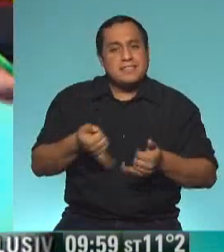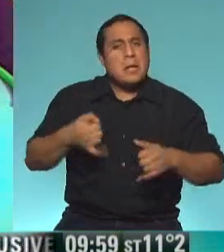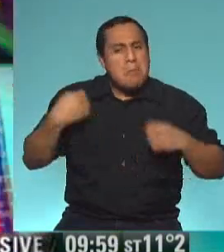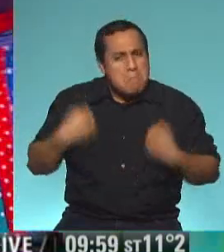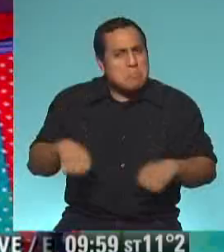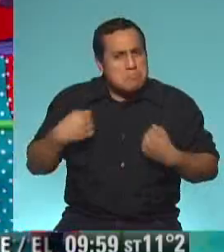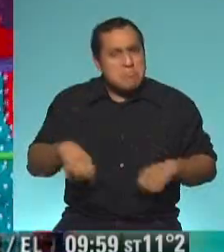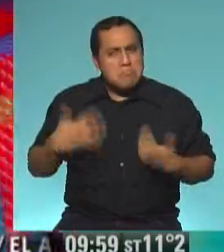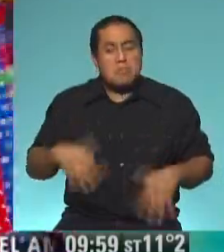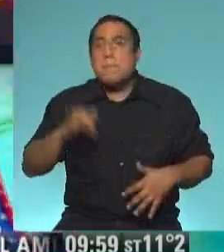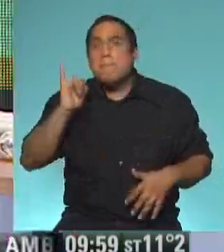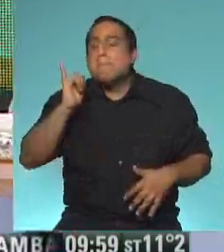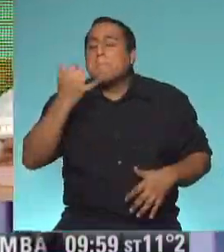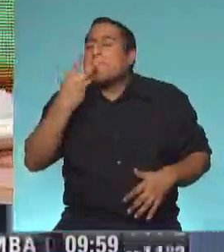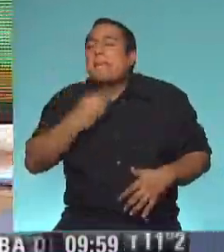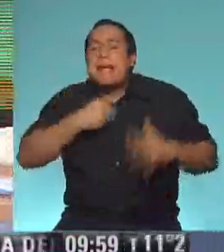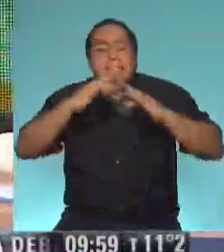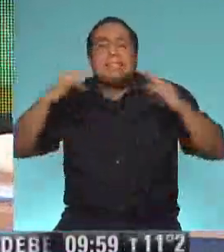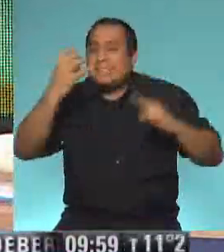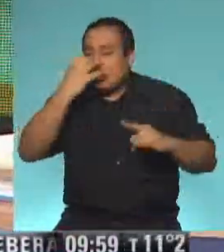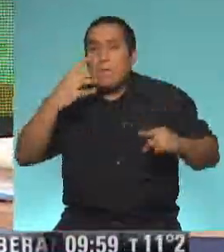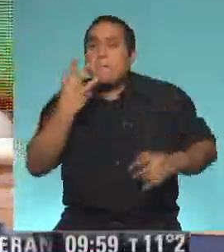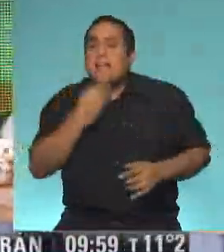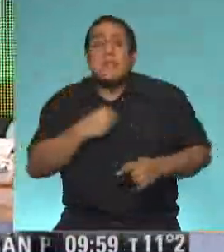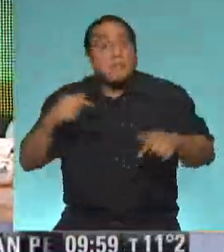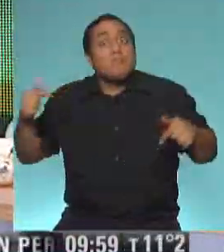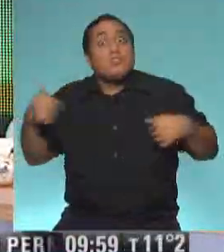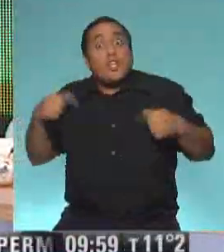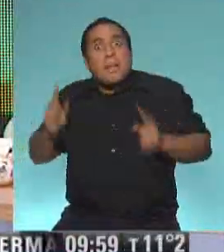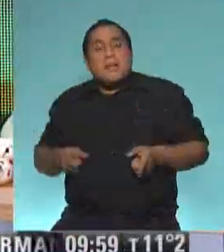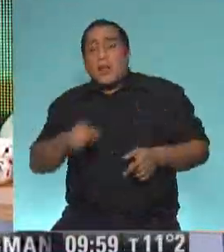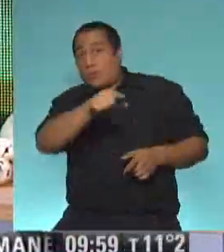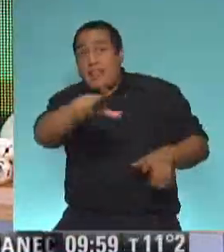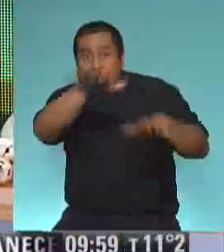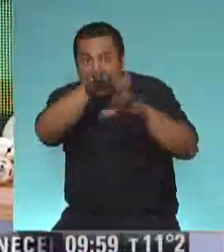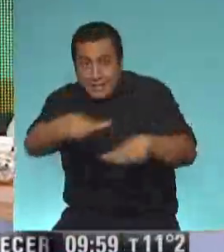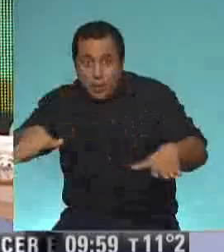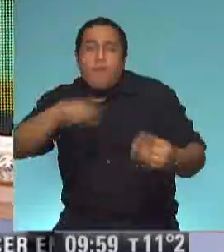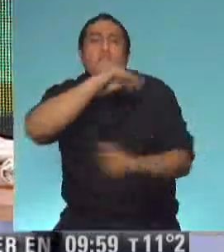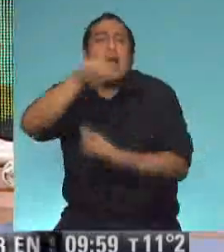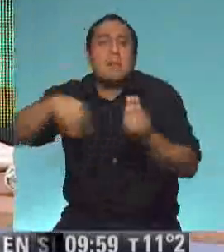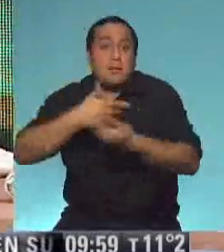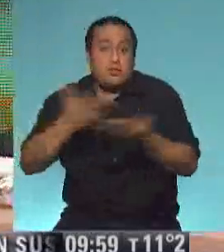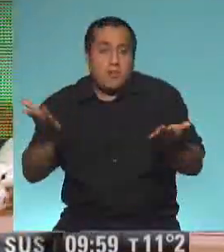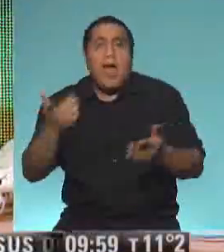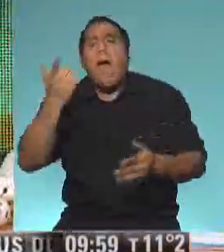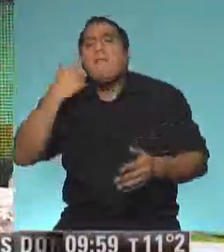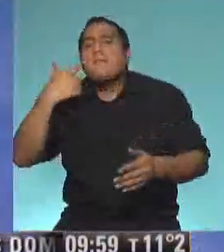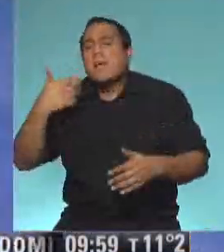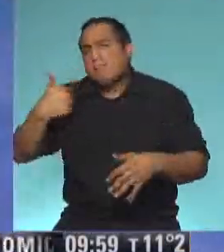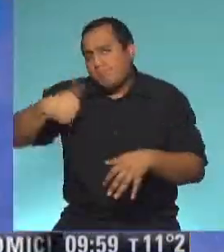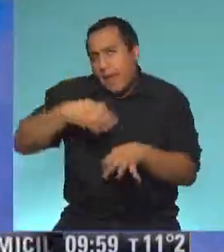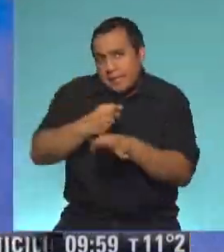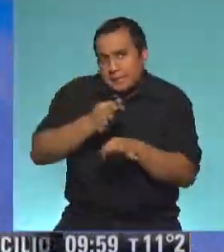está practicando, lo acabo de decir. Está con todas las luces. Me encanta el circo. Muy bien, sí, a mí también. A mí también. ¿Y saben qué? Para todos los pequeños y las pequeñas, toda la familia, les vamos a enseñar